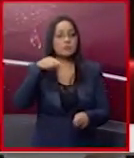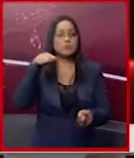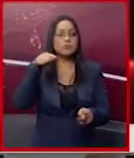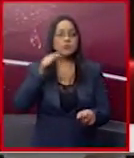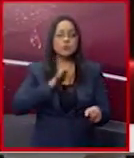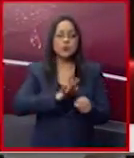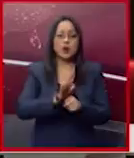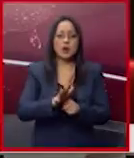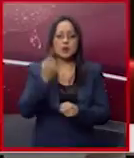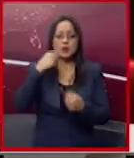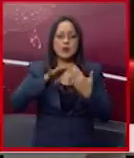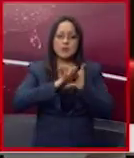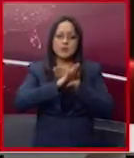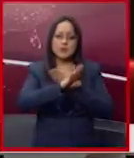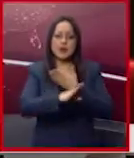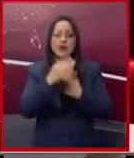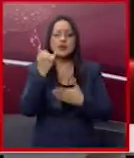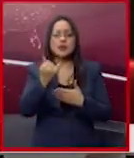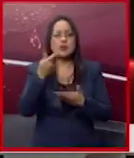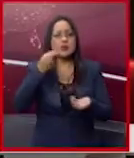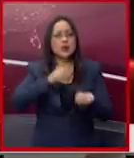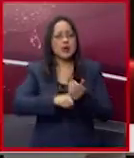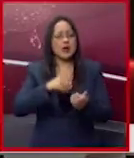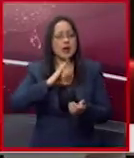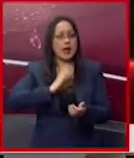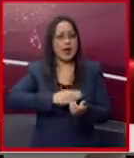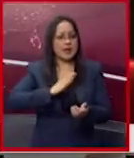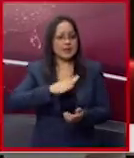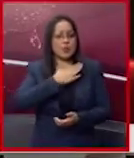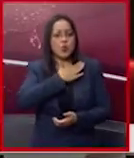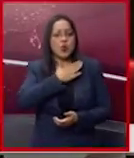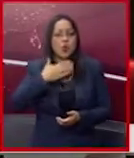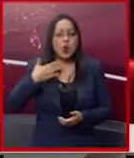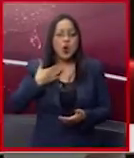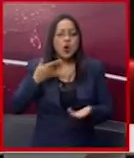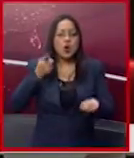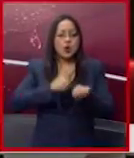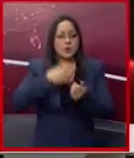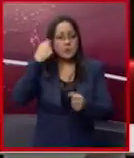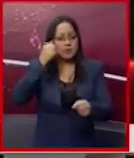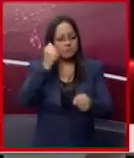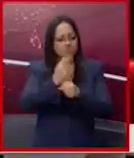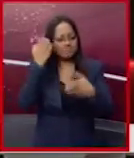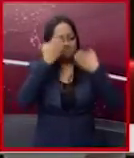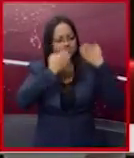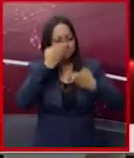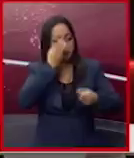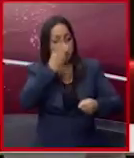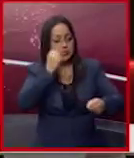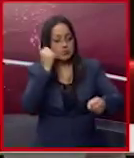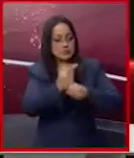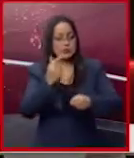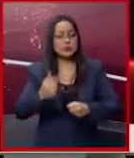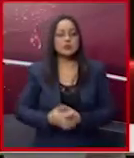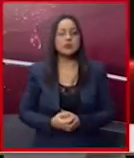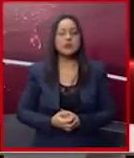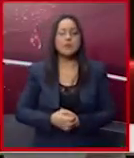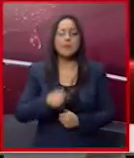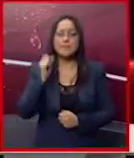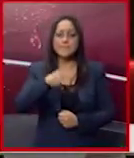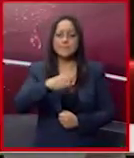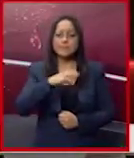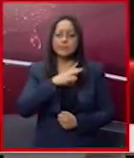principalmente a la prevención del cáncer de pulmón y también al diagnóstico de este cáncer.